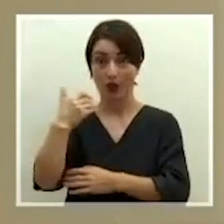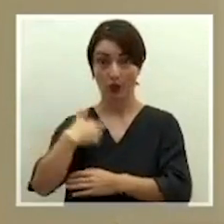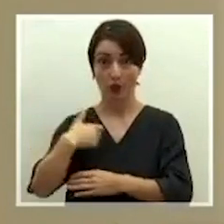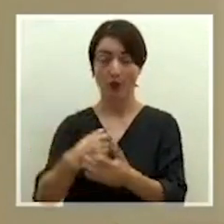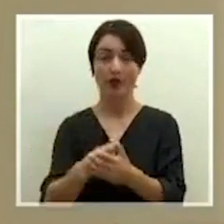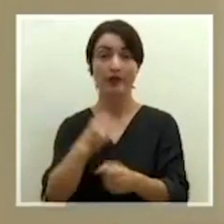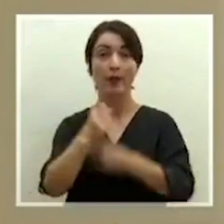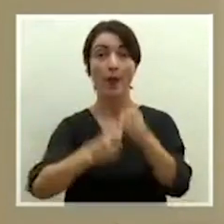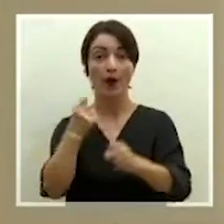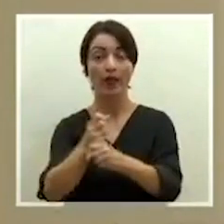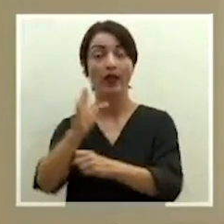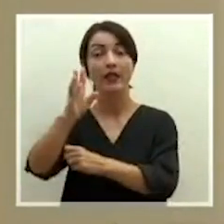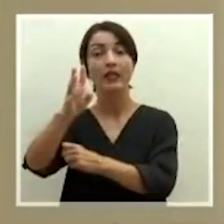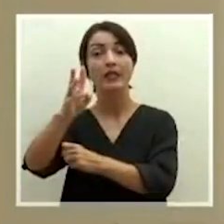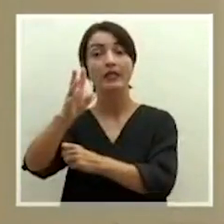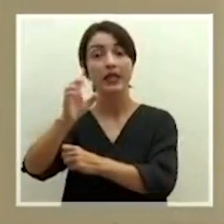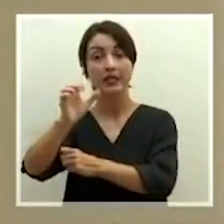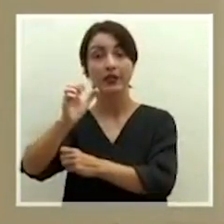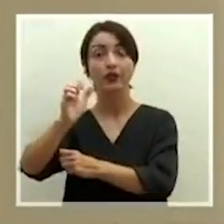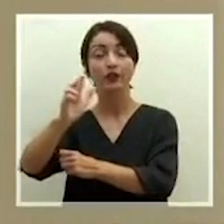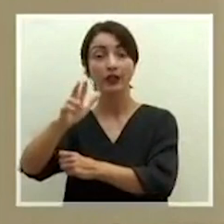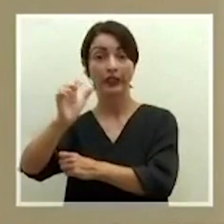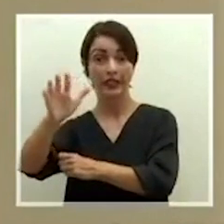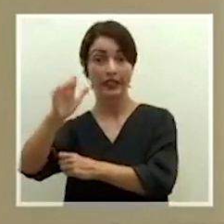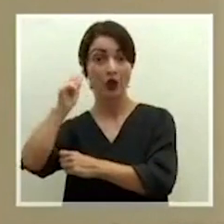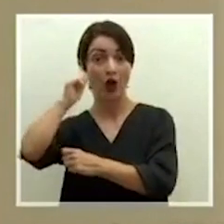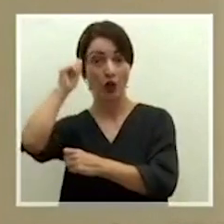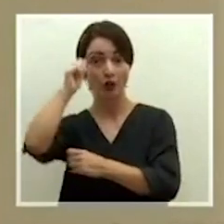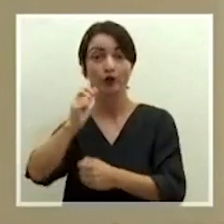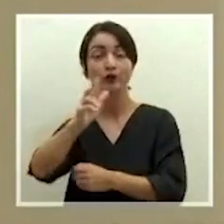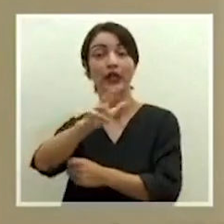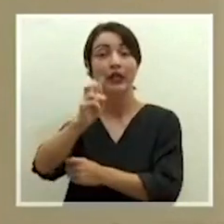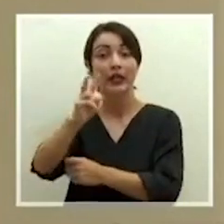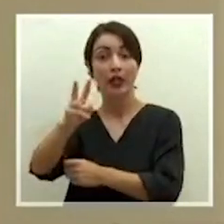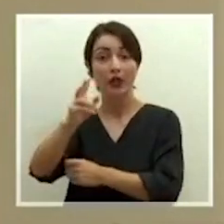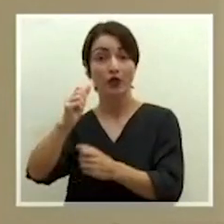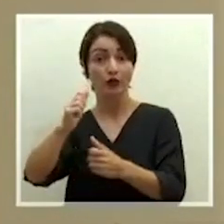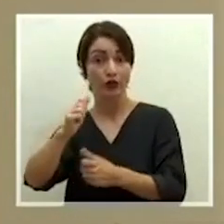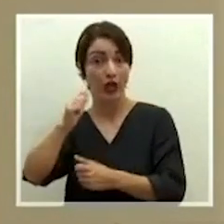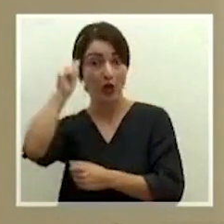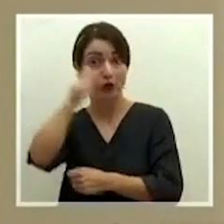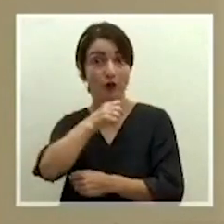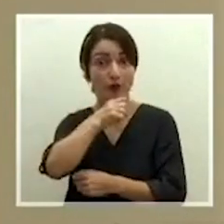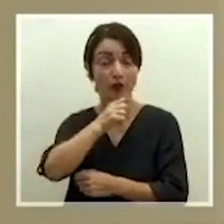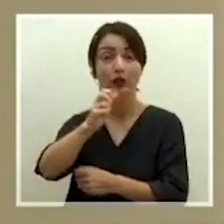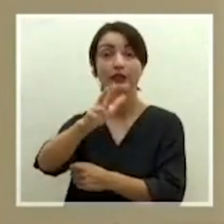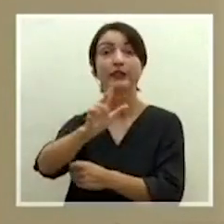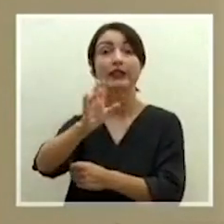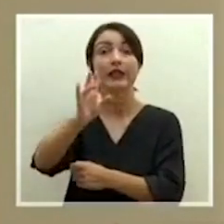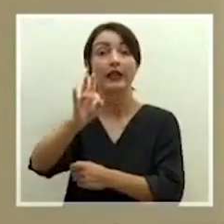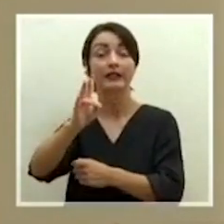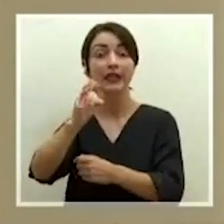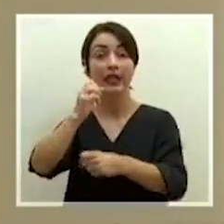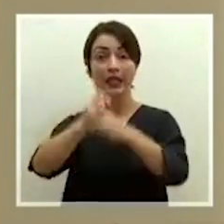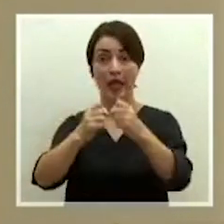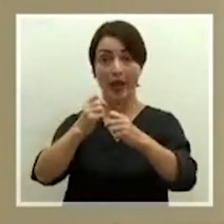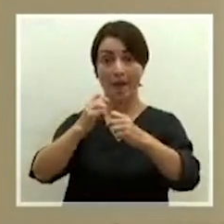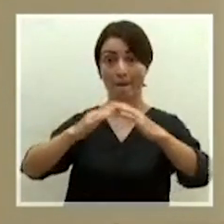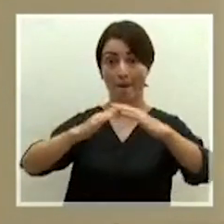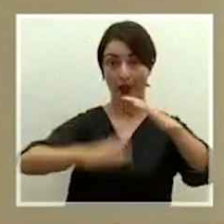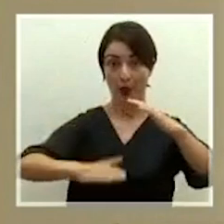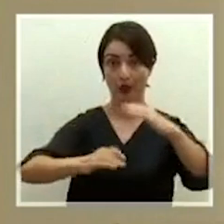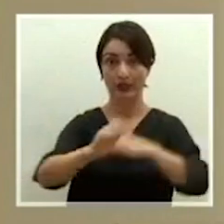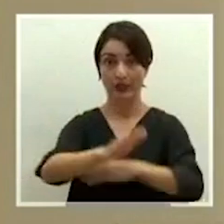edad tenemos 635 adultos, 32 adultos mayores y 37 menores de edad.